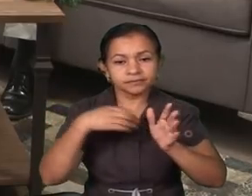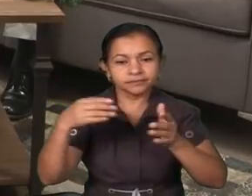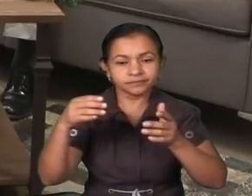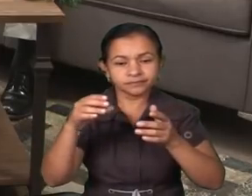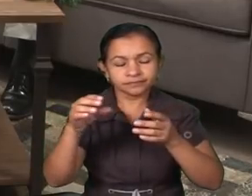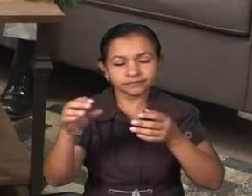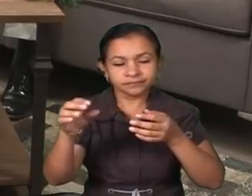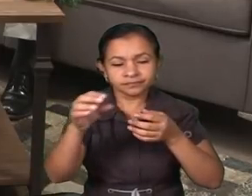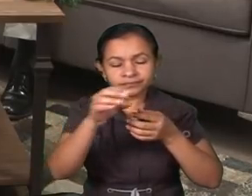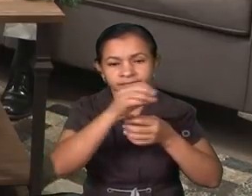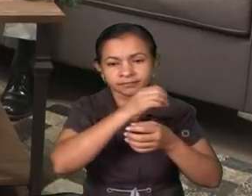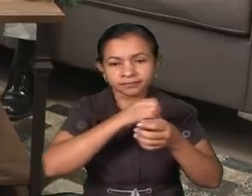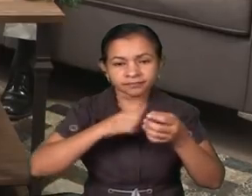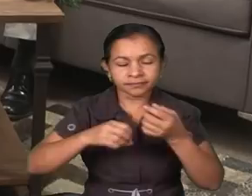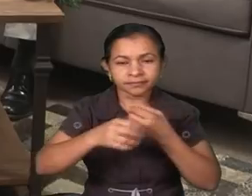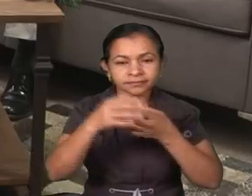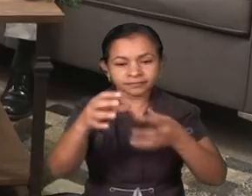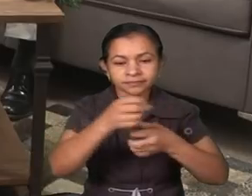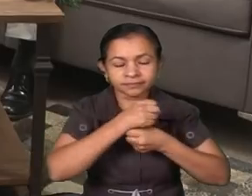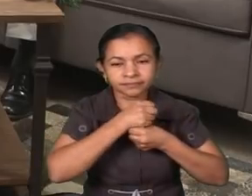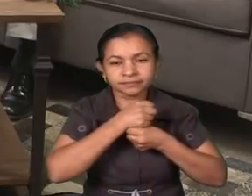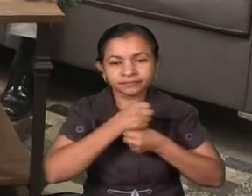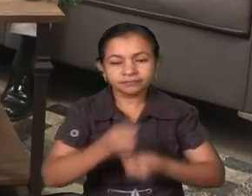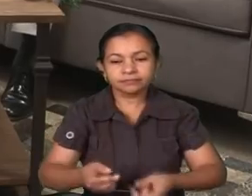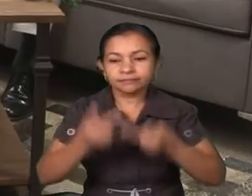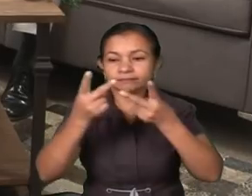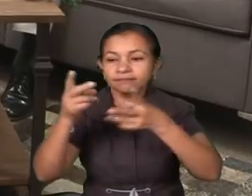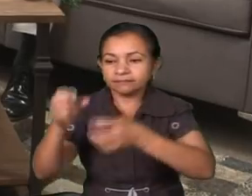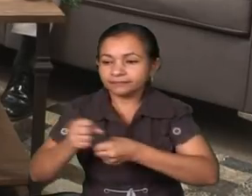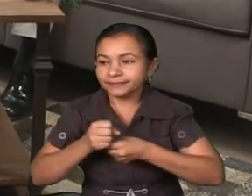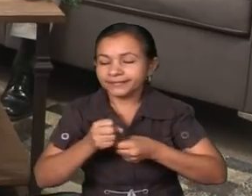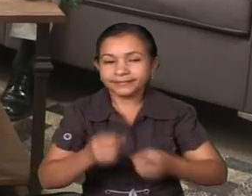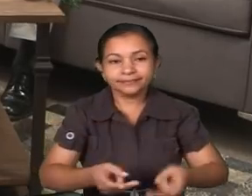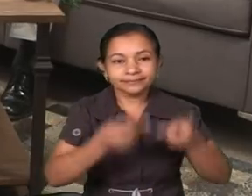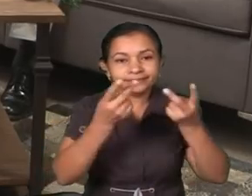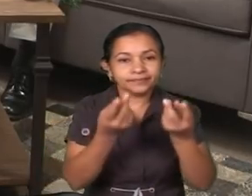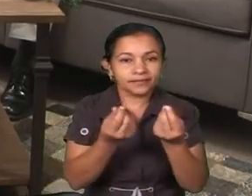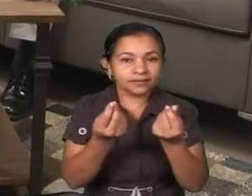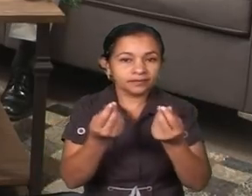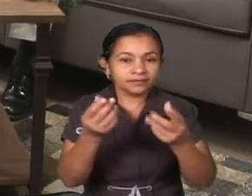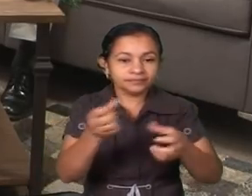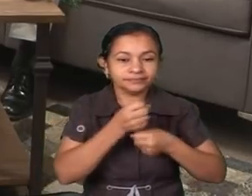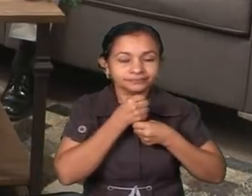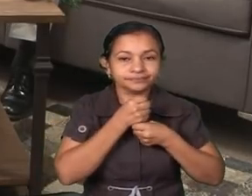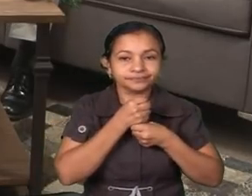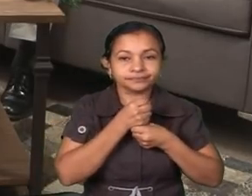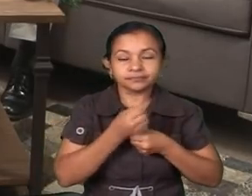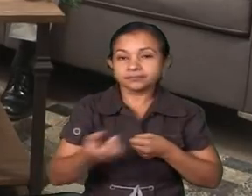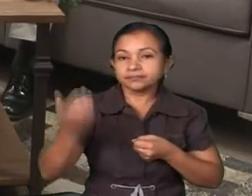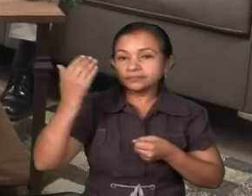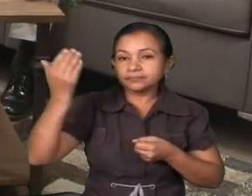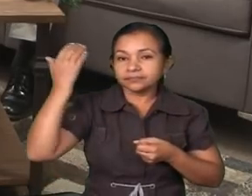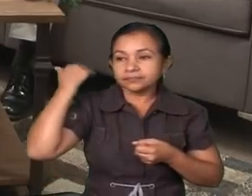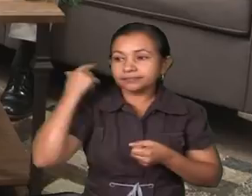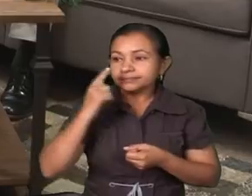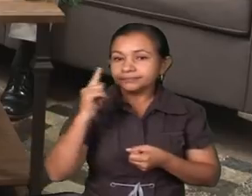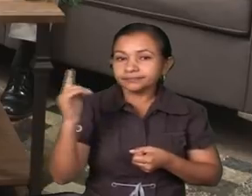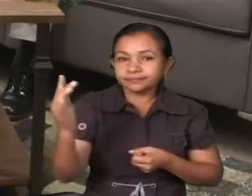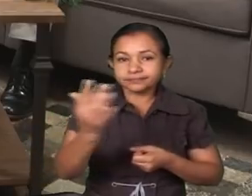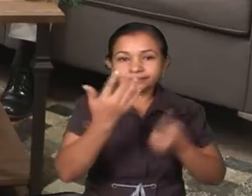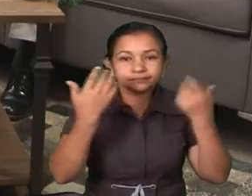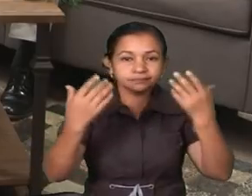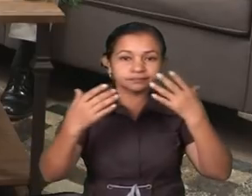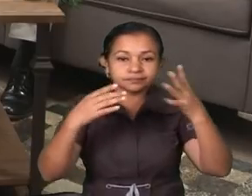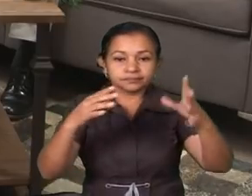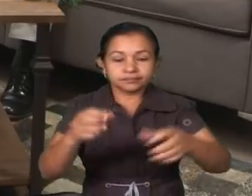satelital, de los cuales ellos pueden disponer de la vida de sus ciudadanos, de los recursos que poseen esos países, de la historia y de todo lo que puedan